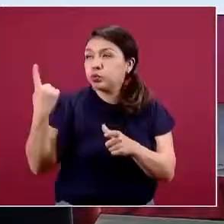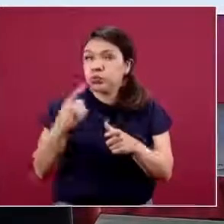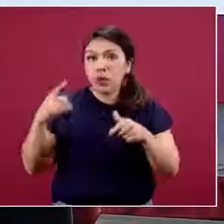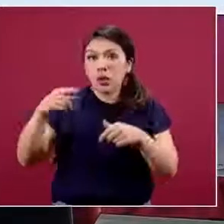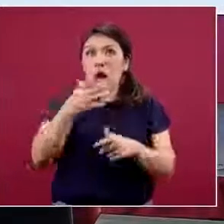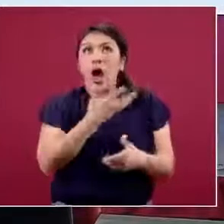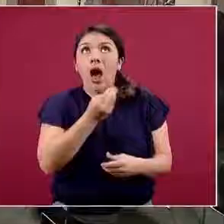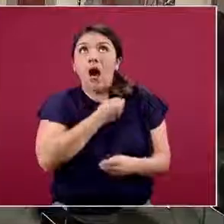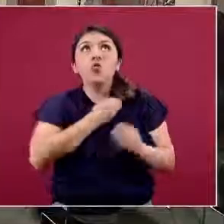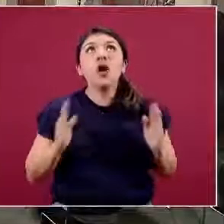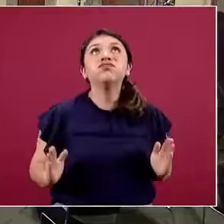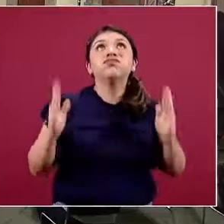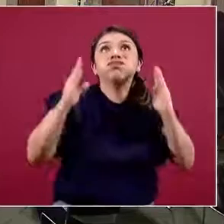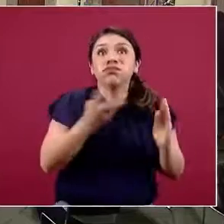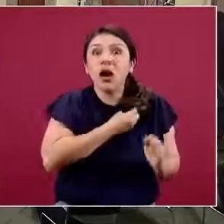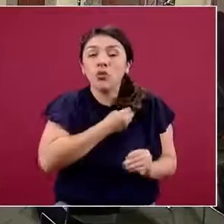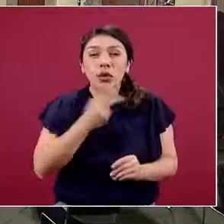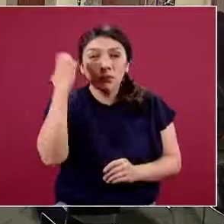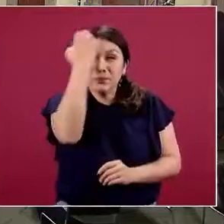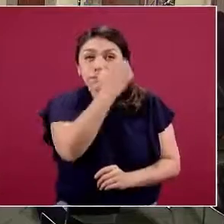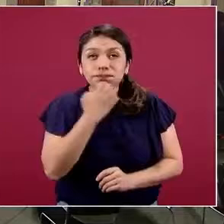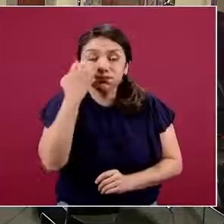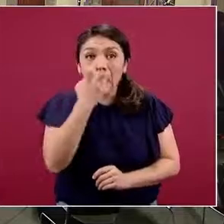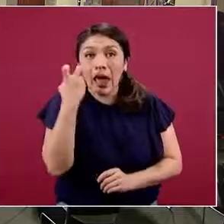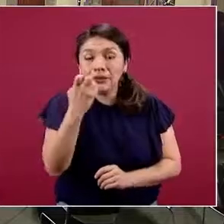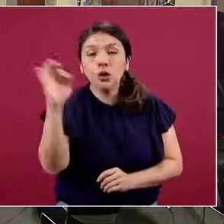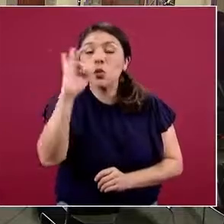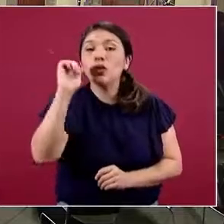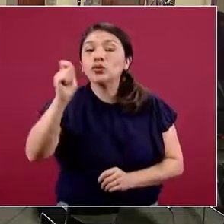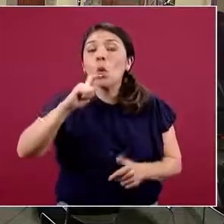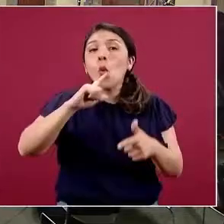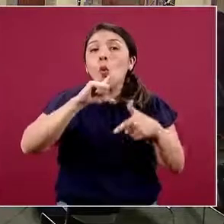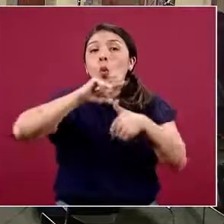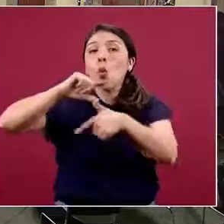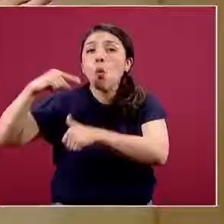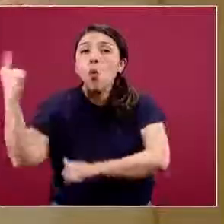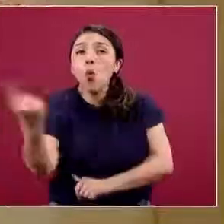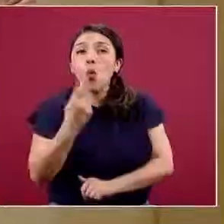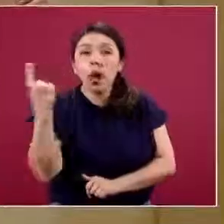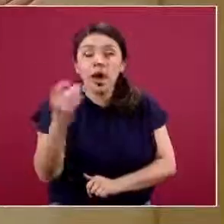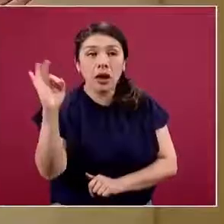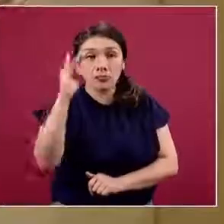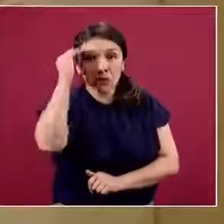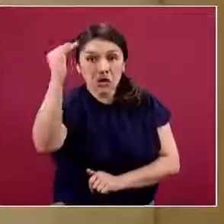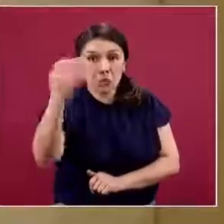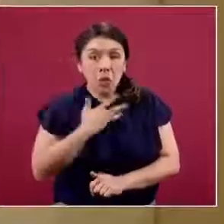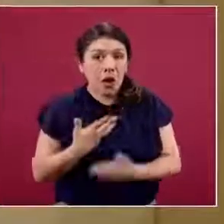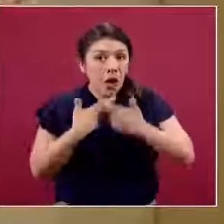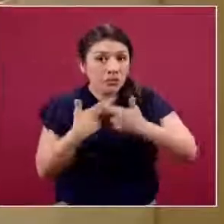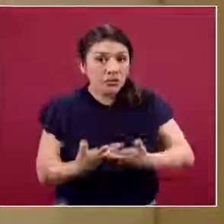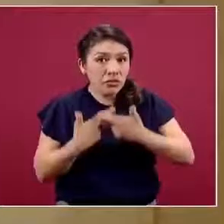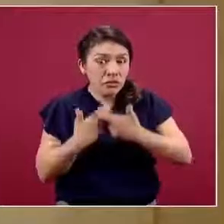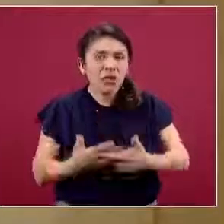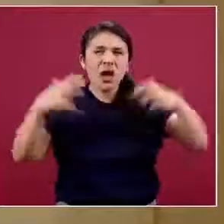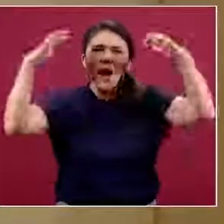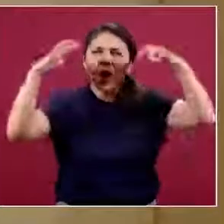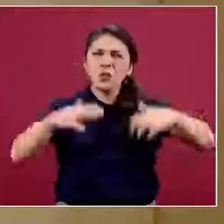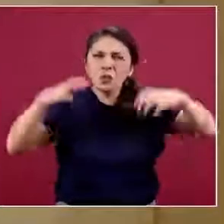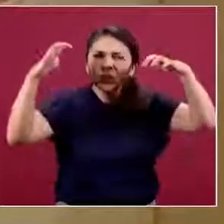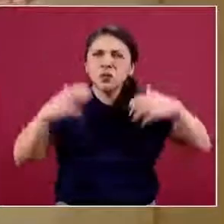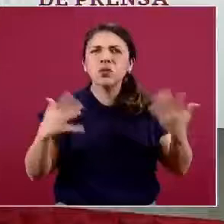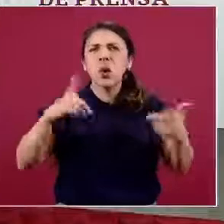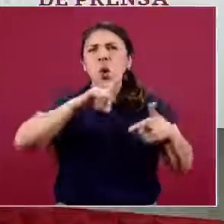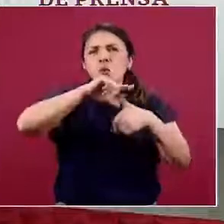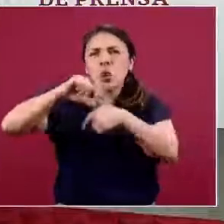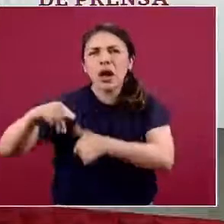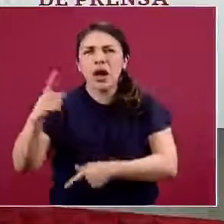etcétera. Esto pasa en los huracanes, cuando tenemos tiempo, en los fenómenos hidrometeorológicos, tormentas tropicales,